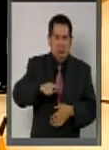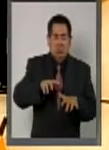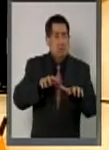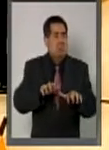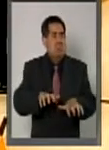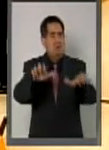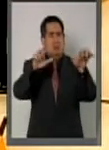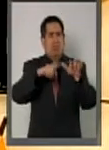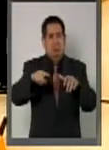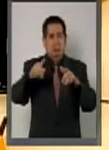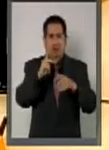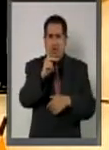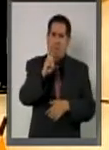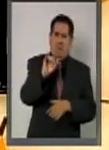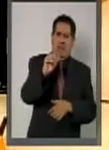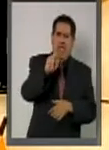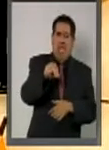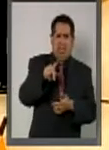de prianistas,